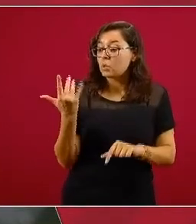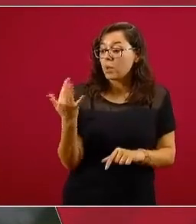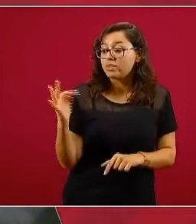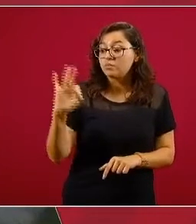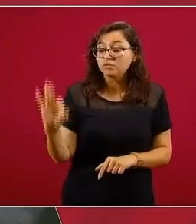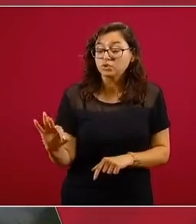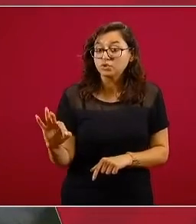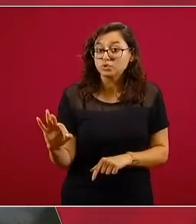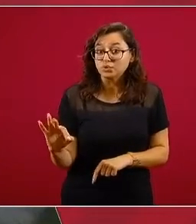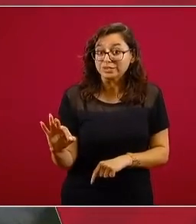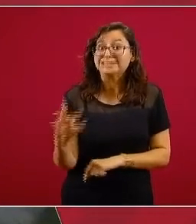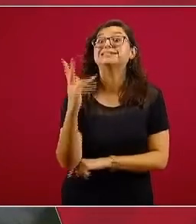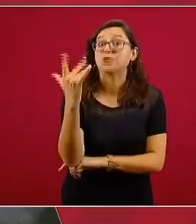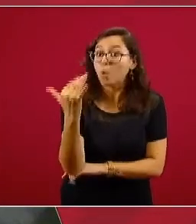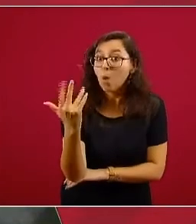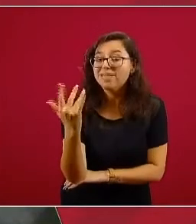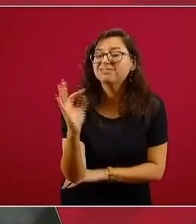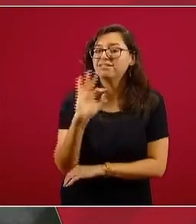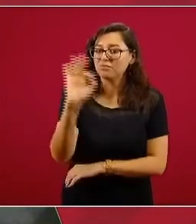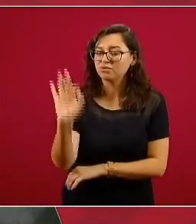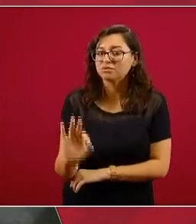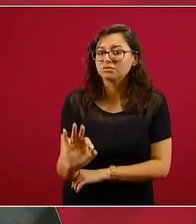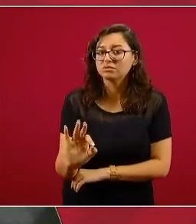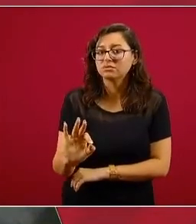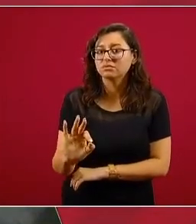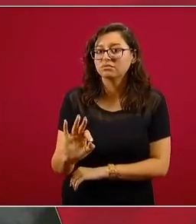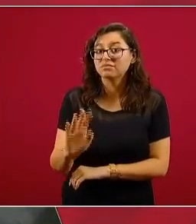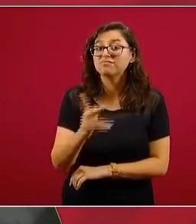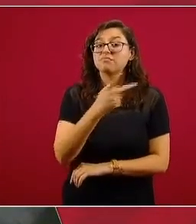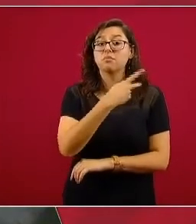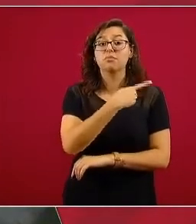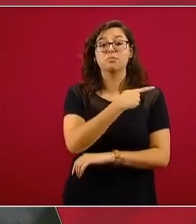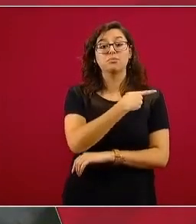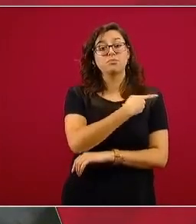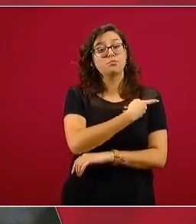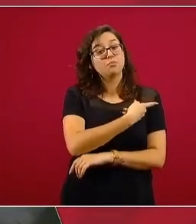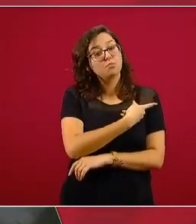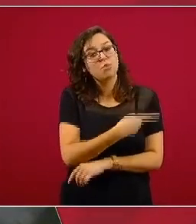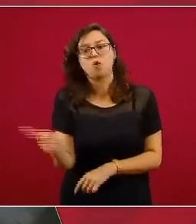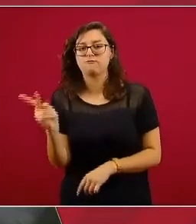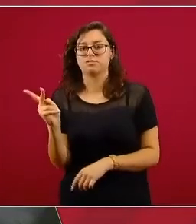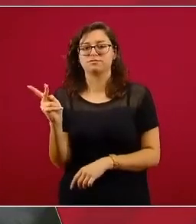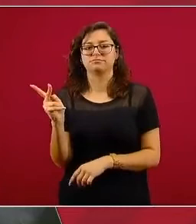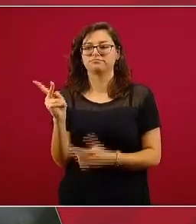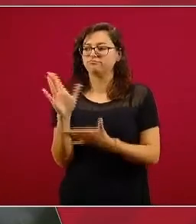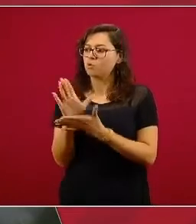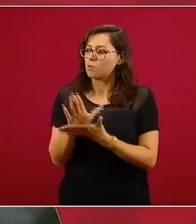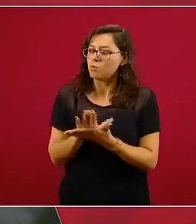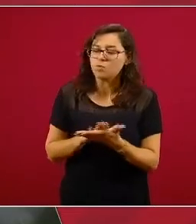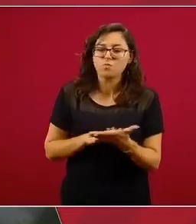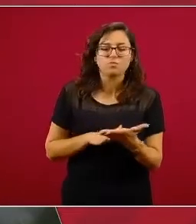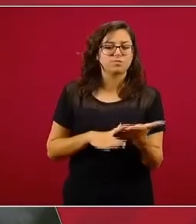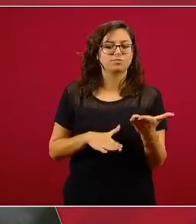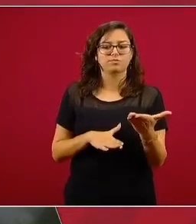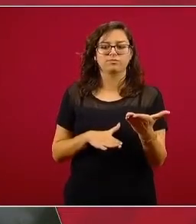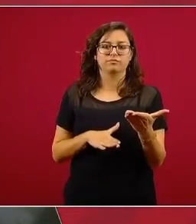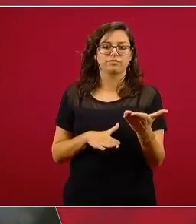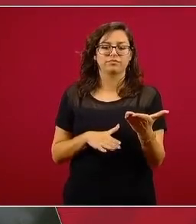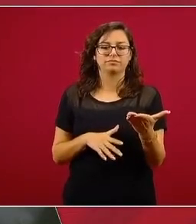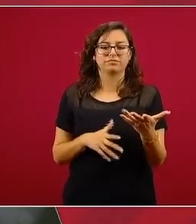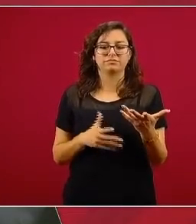condiciones de pobreza, en condiciones de insuficiencia. México es una de